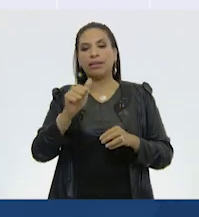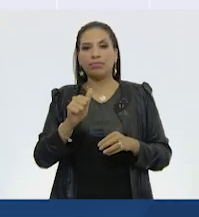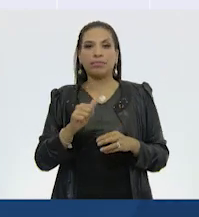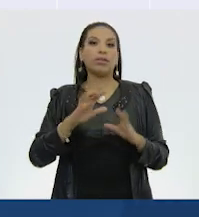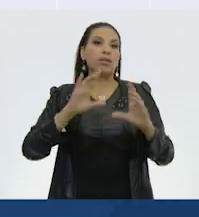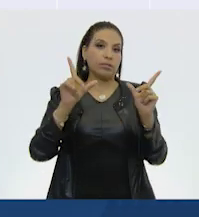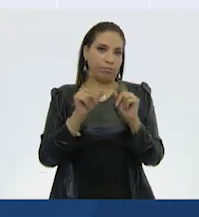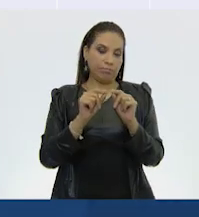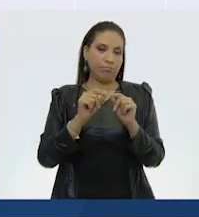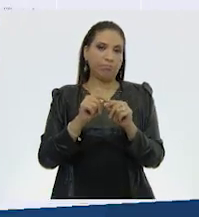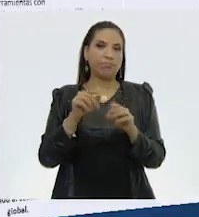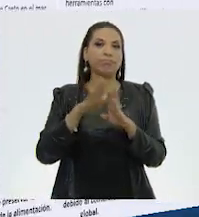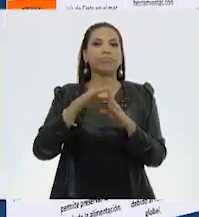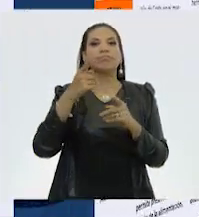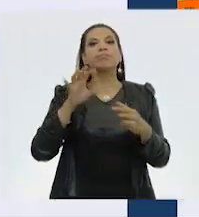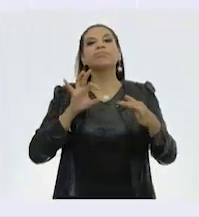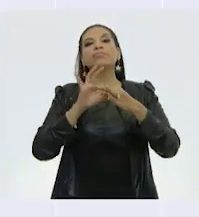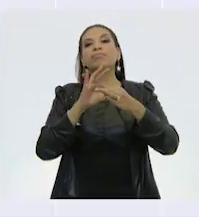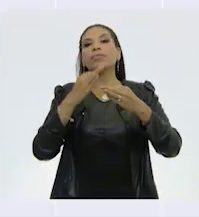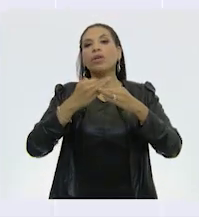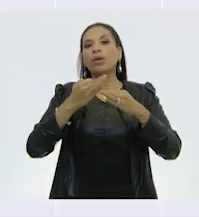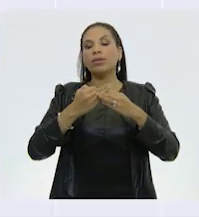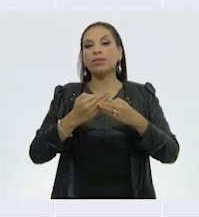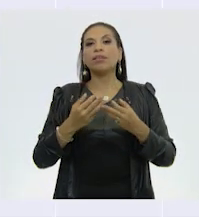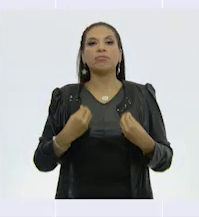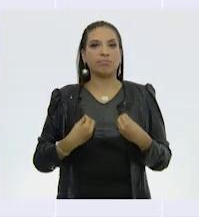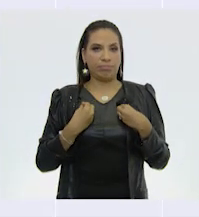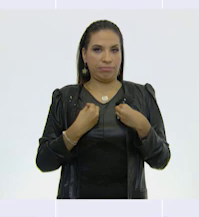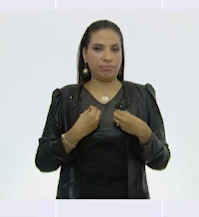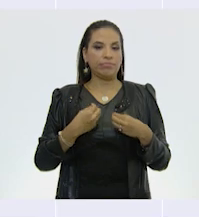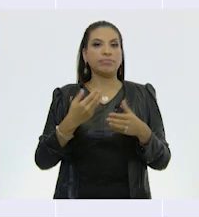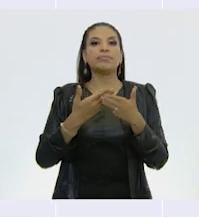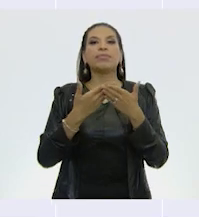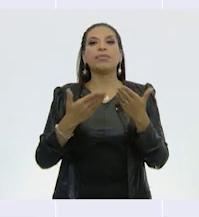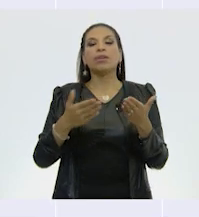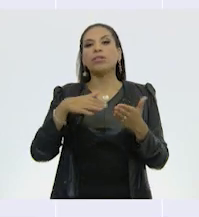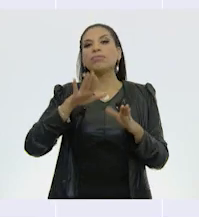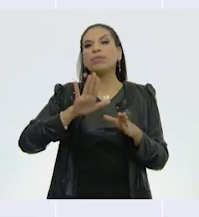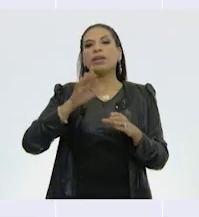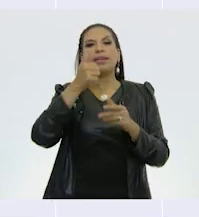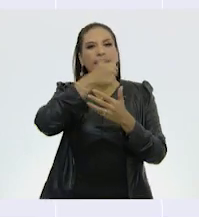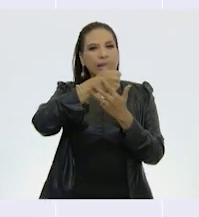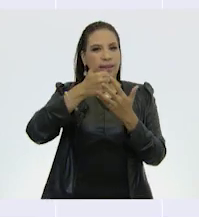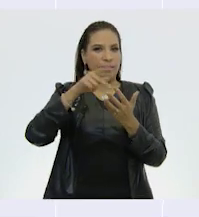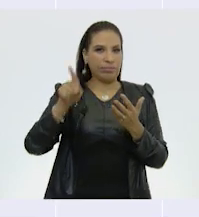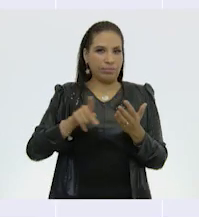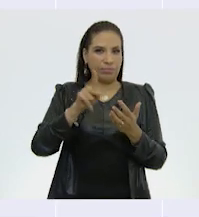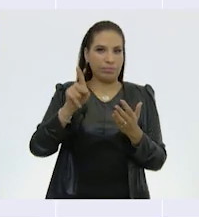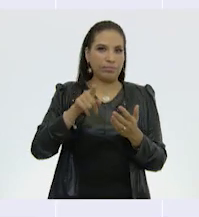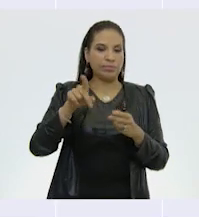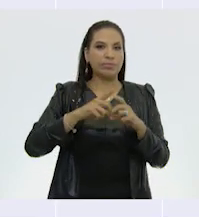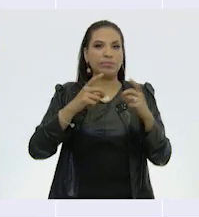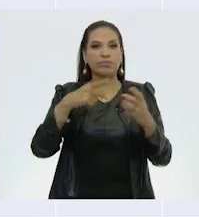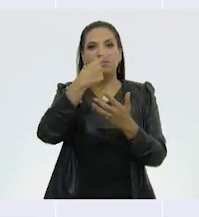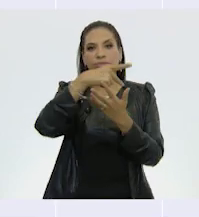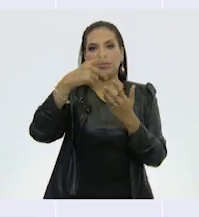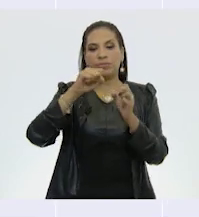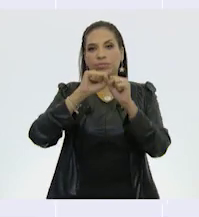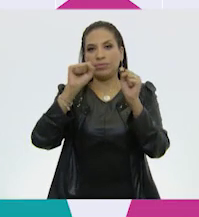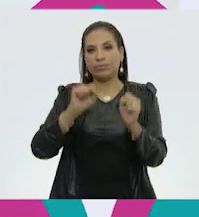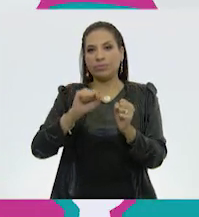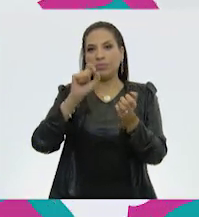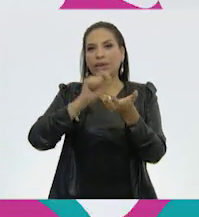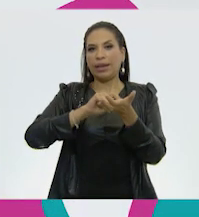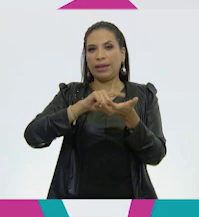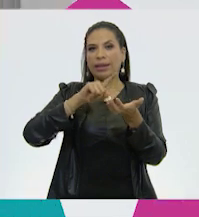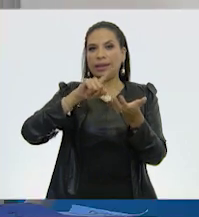Como conclusión y vinculación con la actualidad, podemos decir que a pesar de que cada civilización desarrolló su propio sistema de